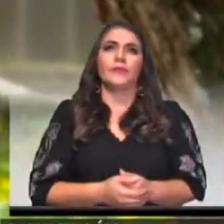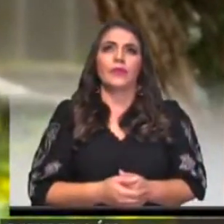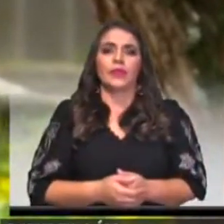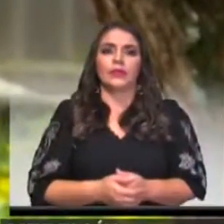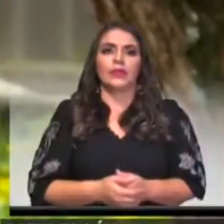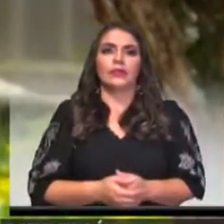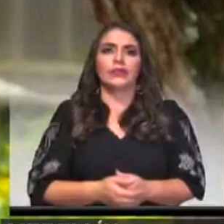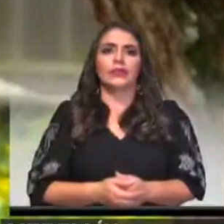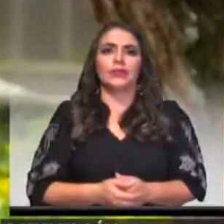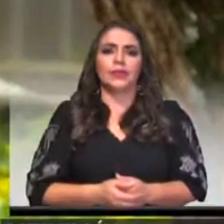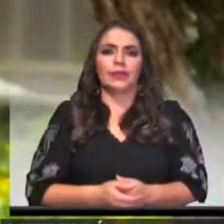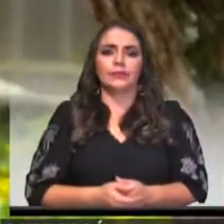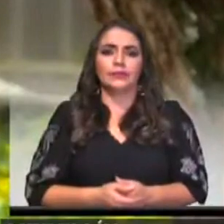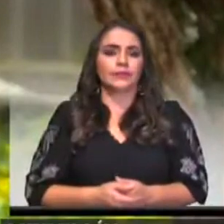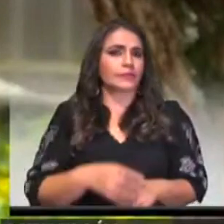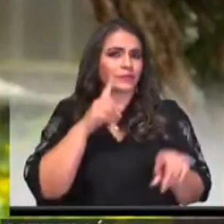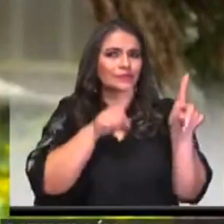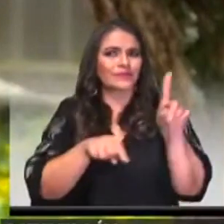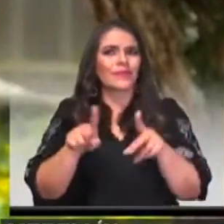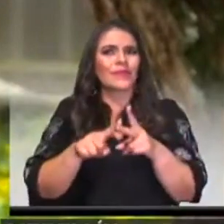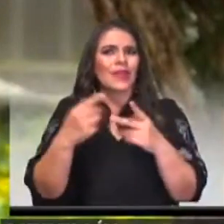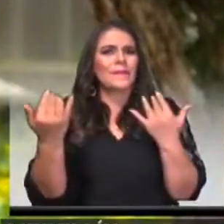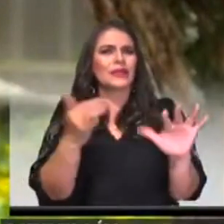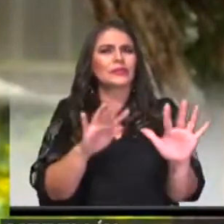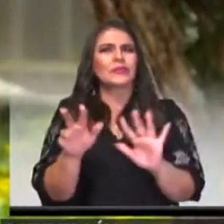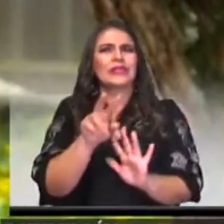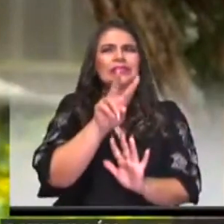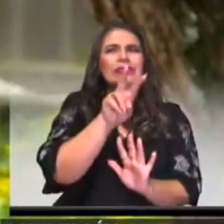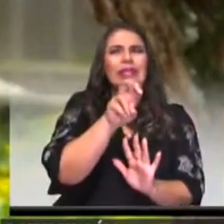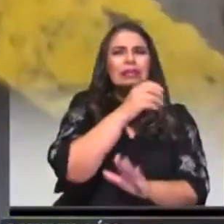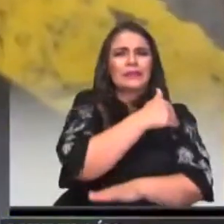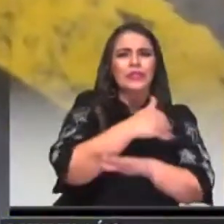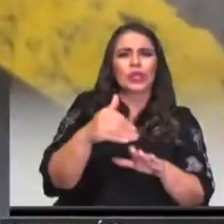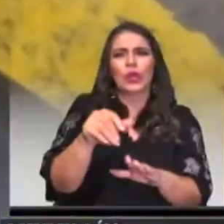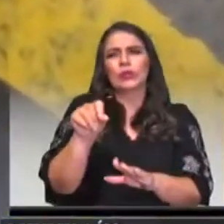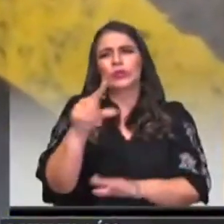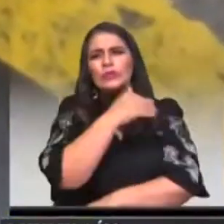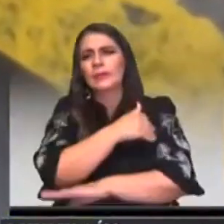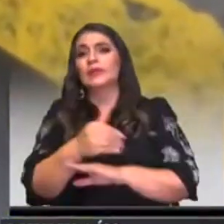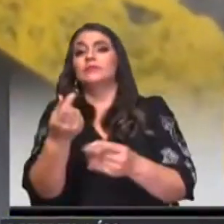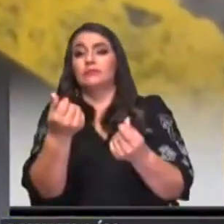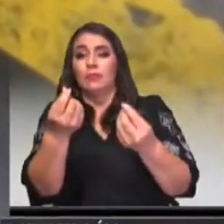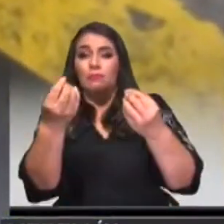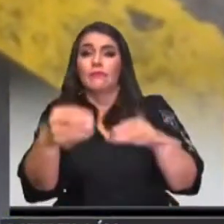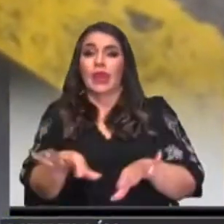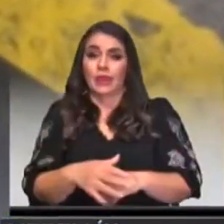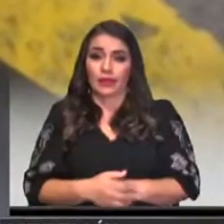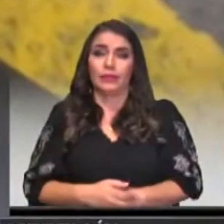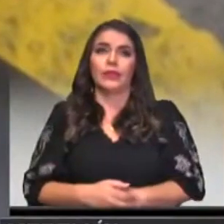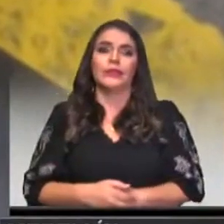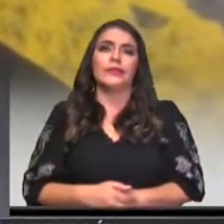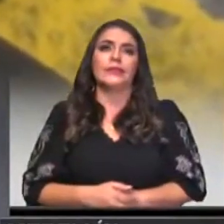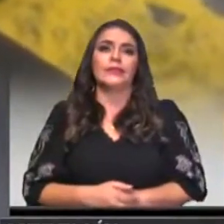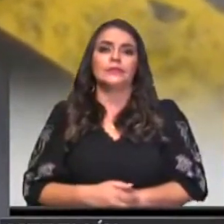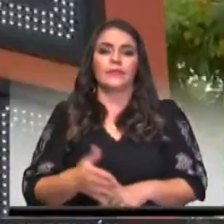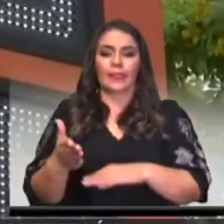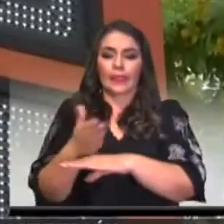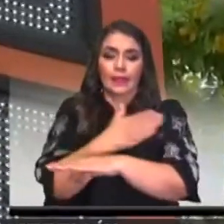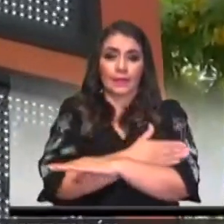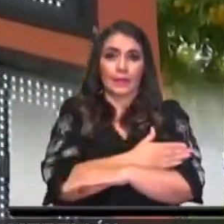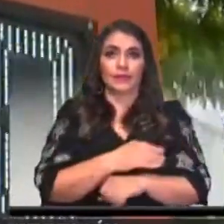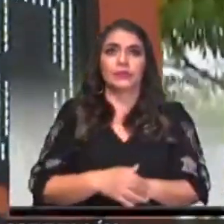pues cada estación de servicio perdió del orden de los 7 a los 11 millones de pesos. Tras la cuarentena, Antioquia pasó de tener